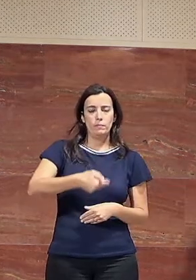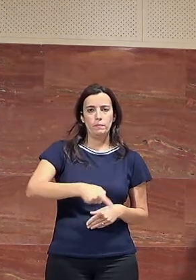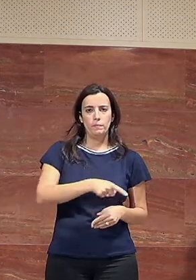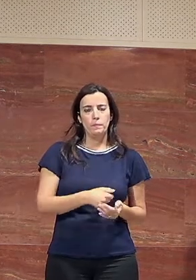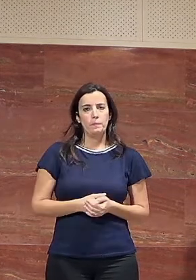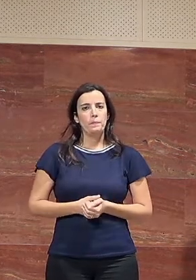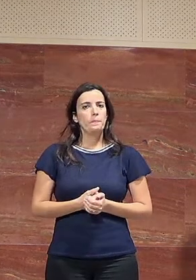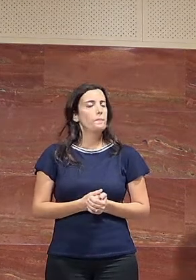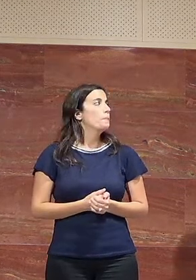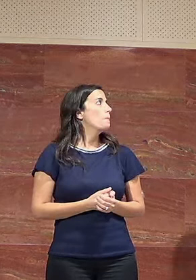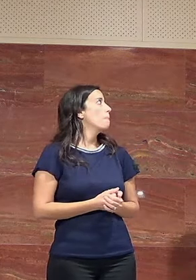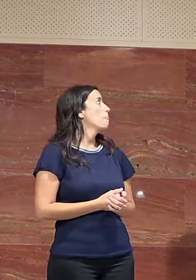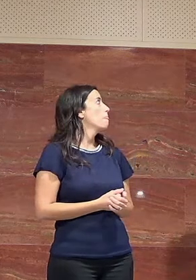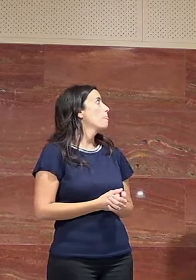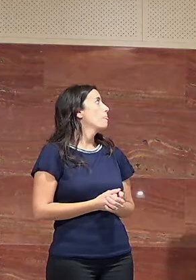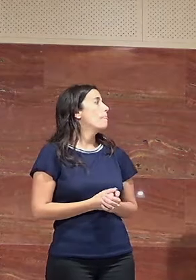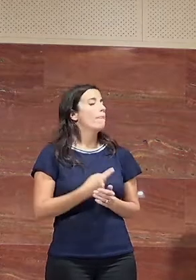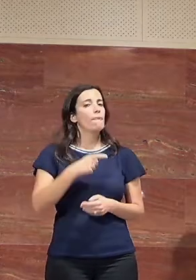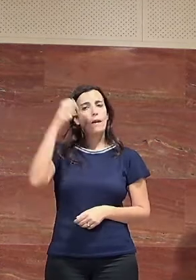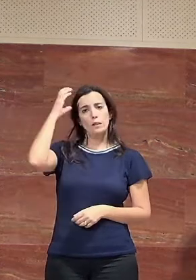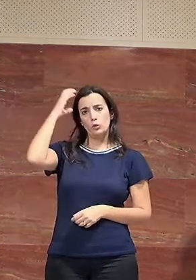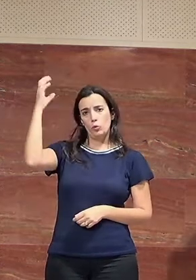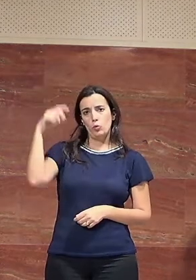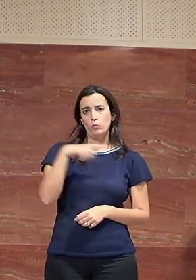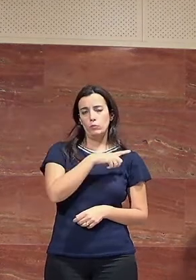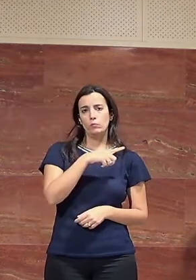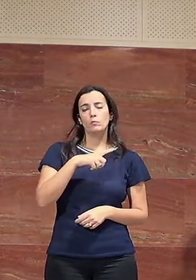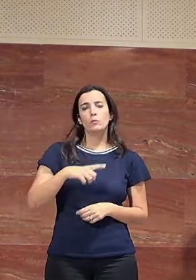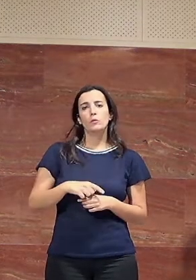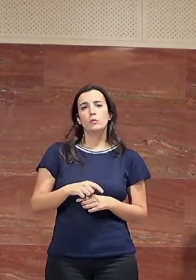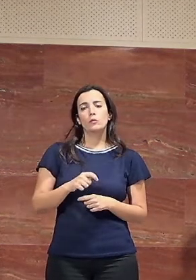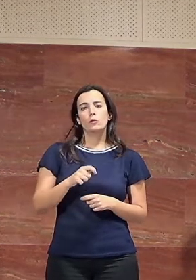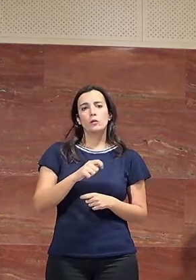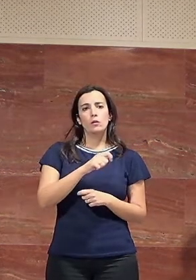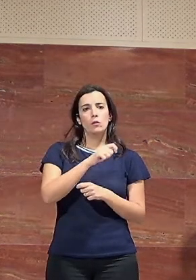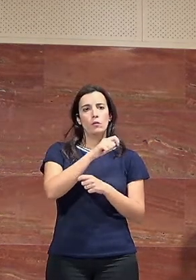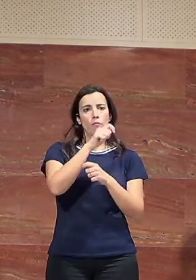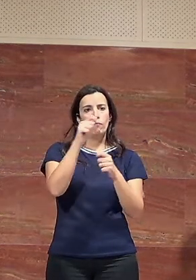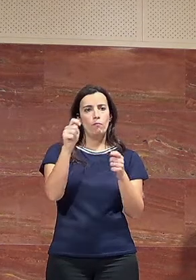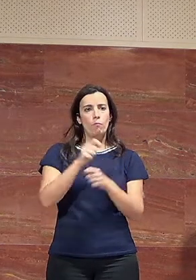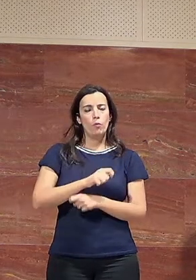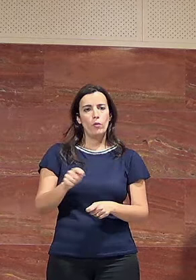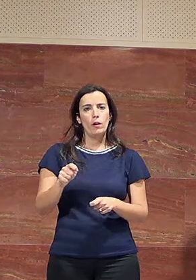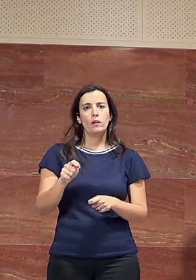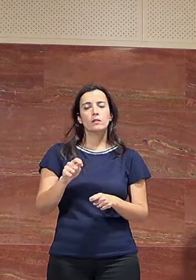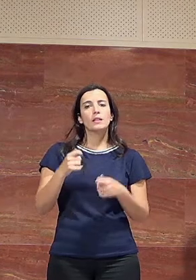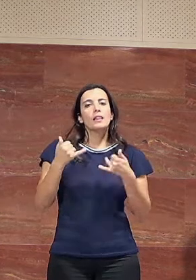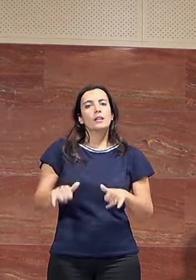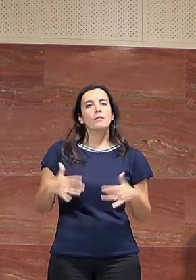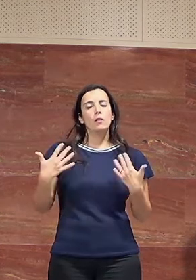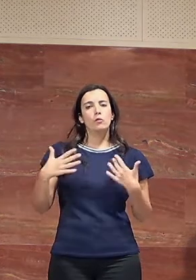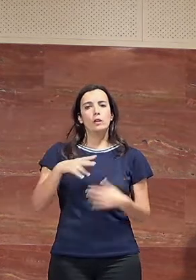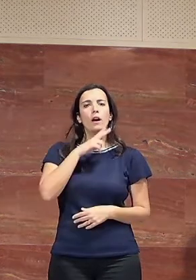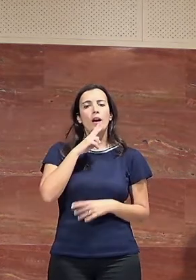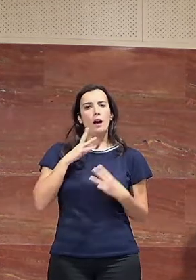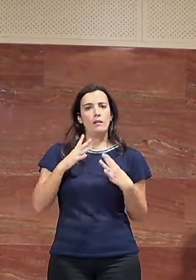Esto es en Estocolmo, o sea, la boda de un hijo pues la celebro en el jardín, porque es mi casa al fin y al